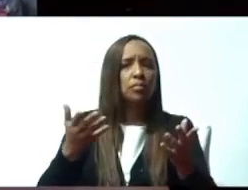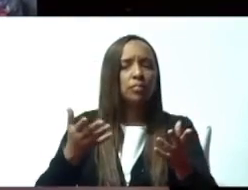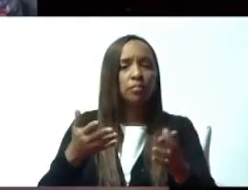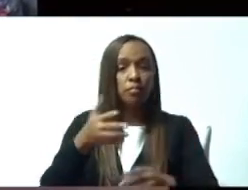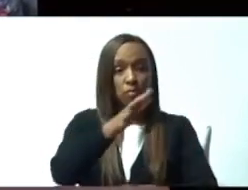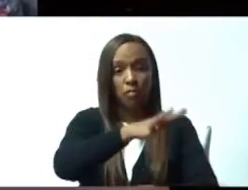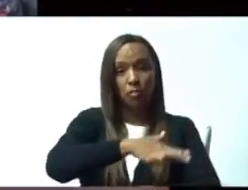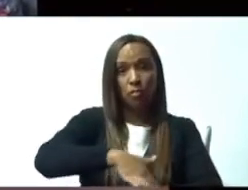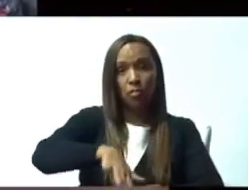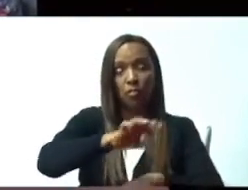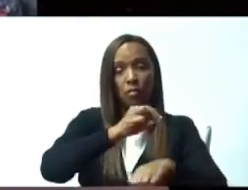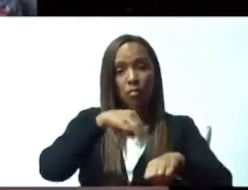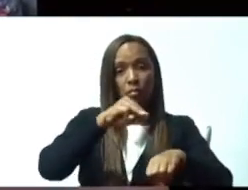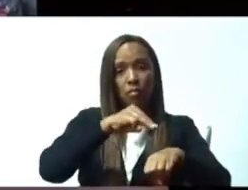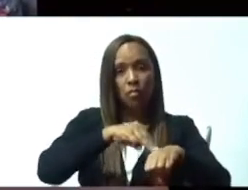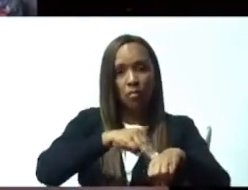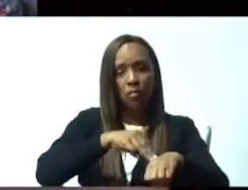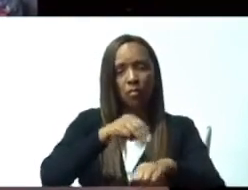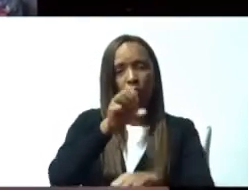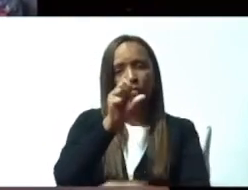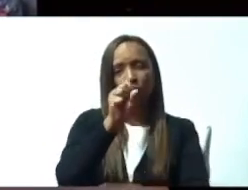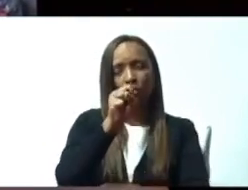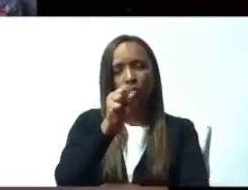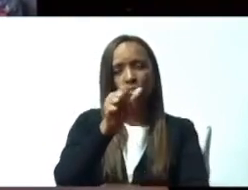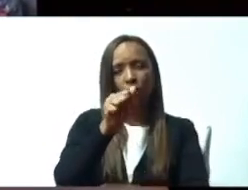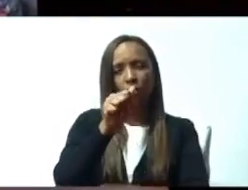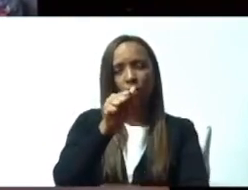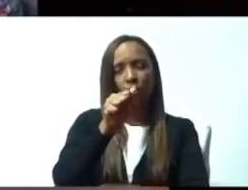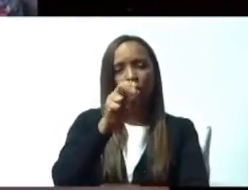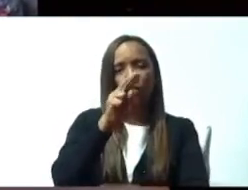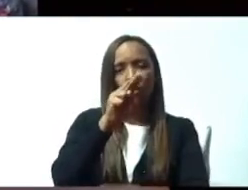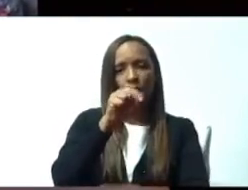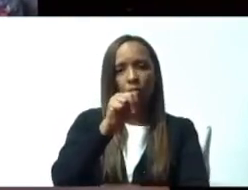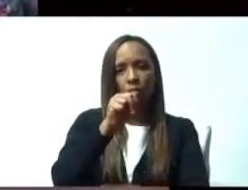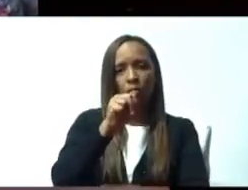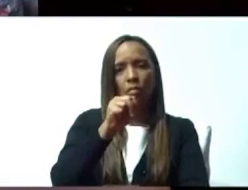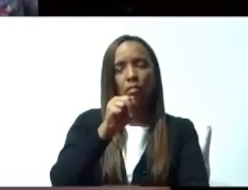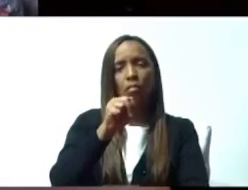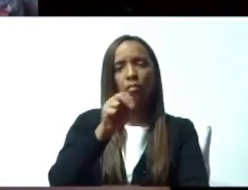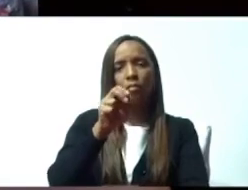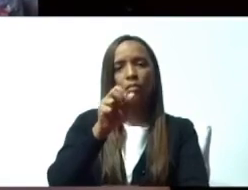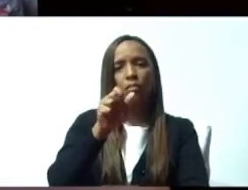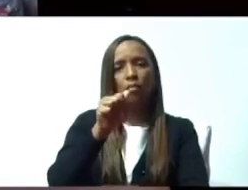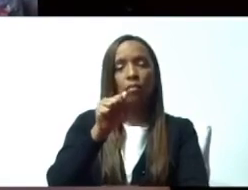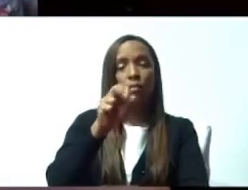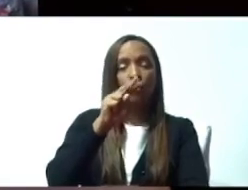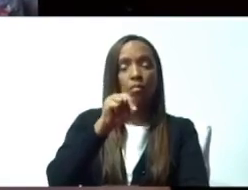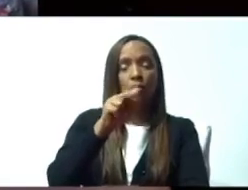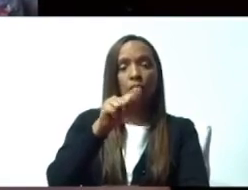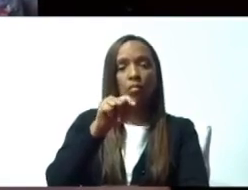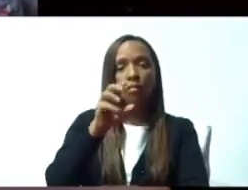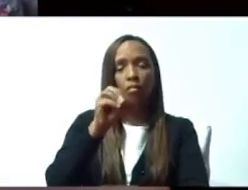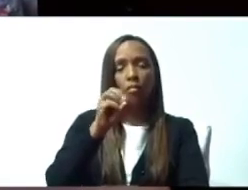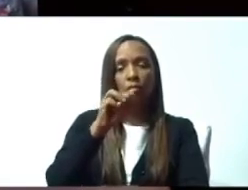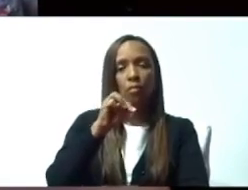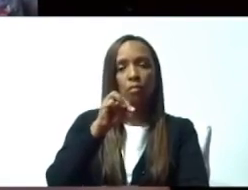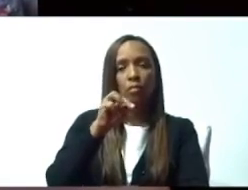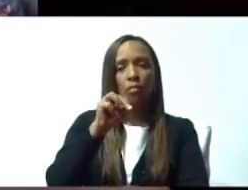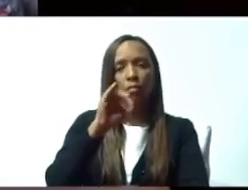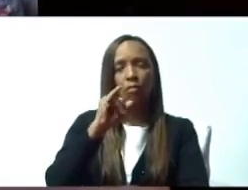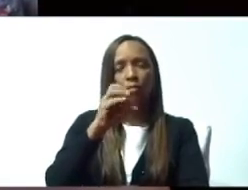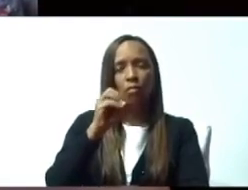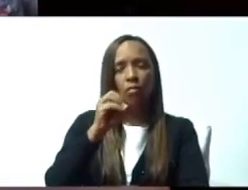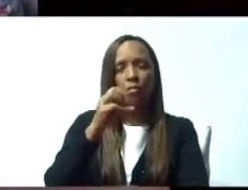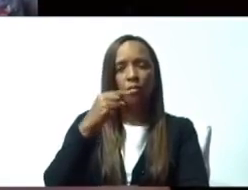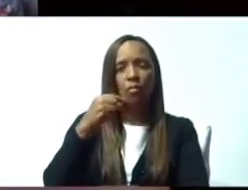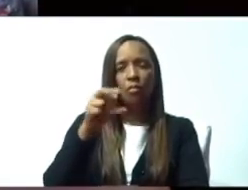específicamente a los barrios Doña Julia, al barrio El Nicanor, La Ravelo, y que el